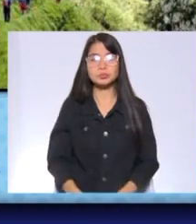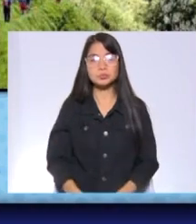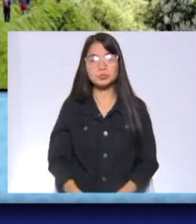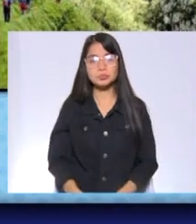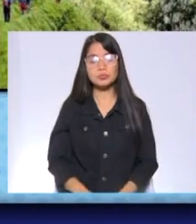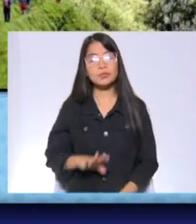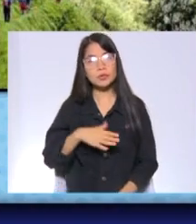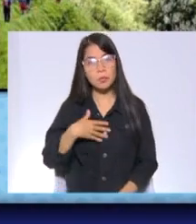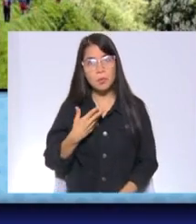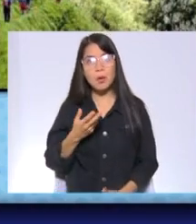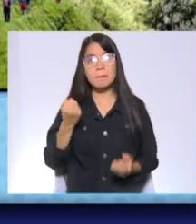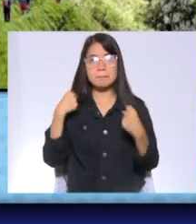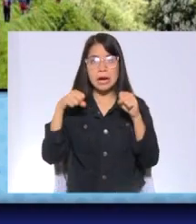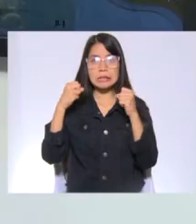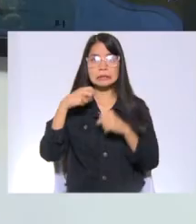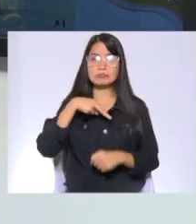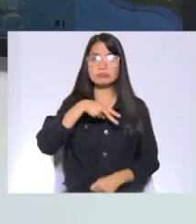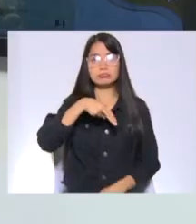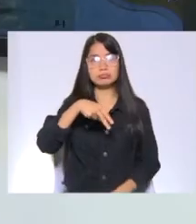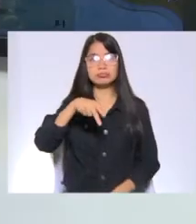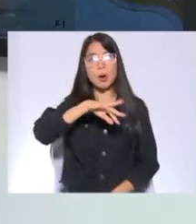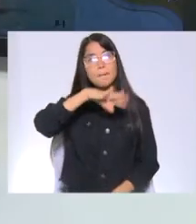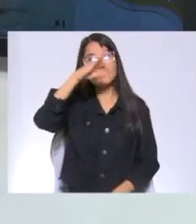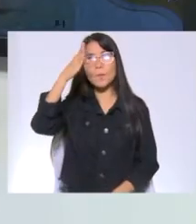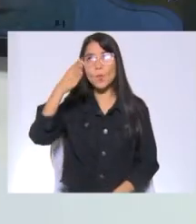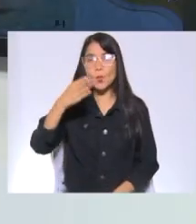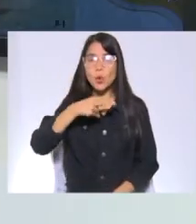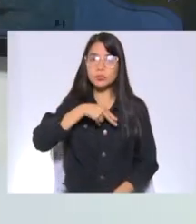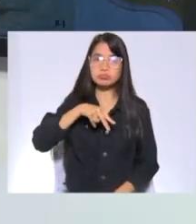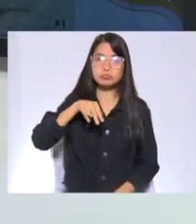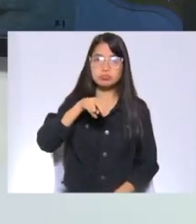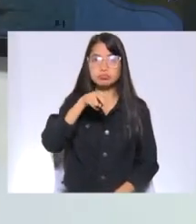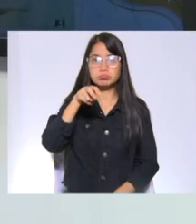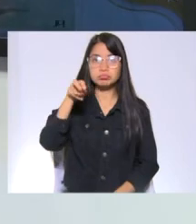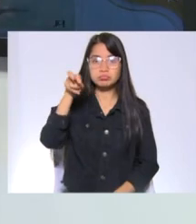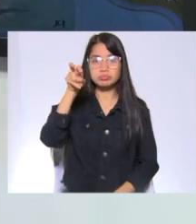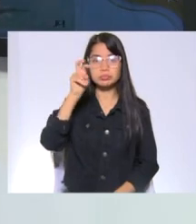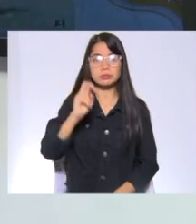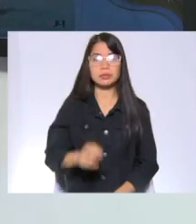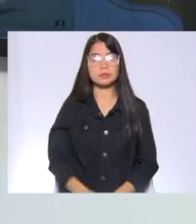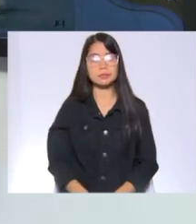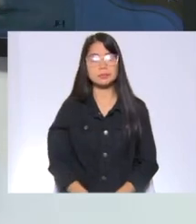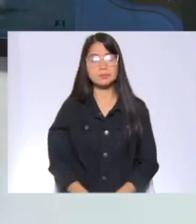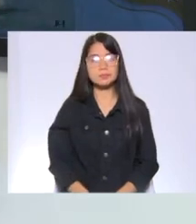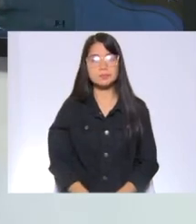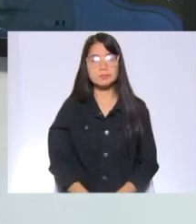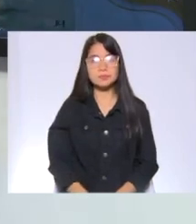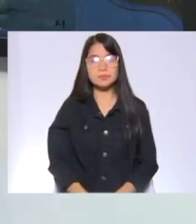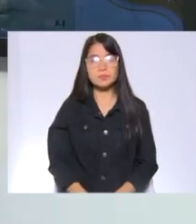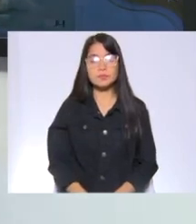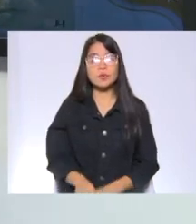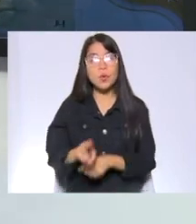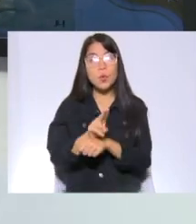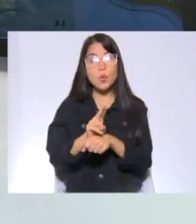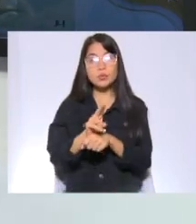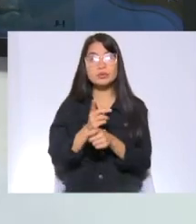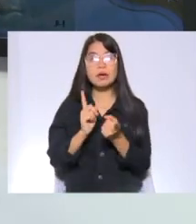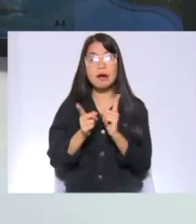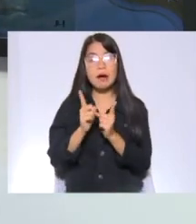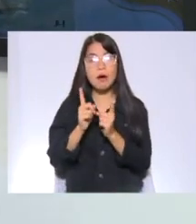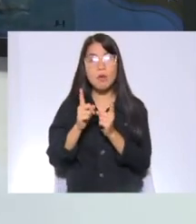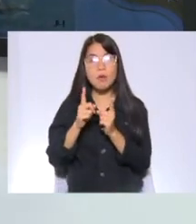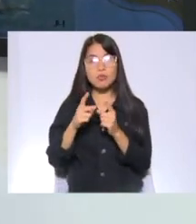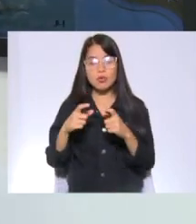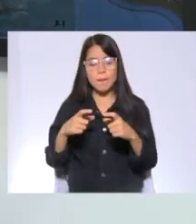y vías verdes. Cuando nosotros agregamos al senderismo el uso de la brújula, entonces estamos practicando otro tipo de deportes que ya es competitivo,